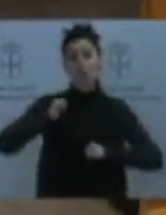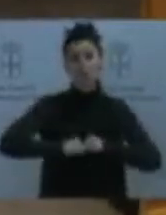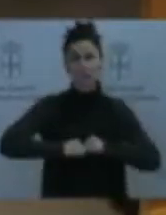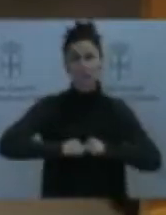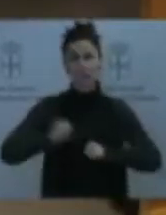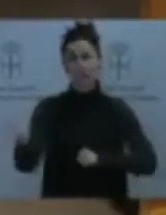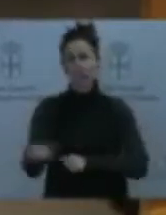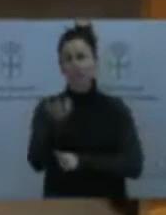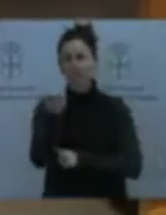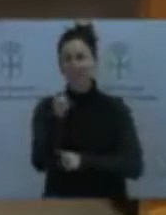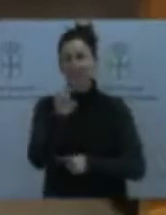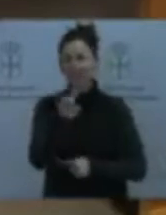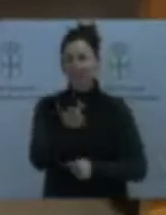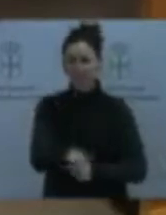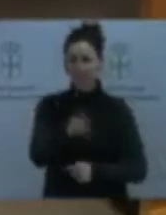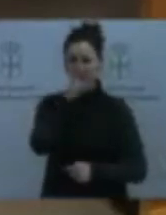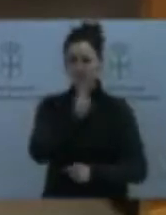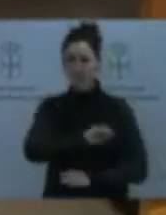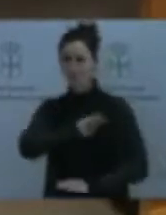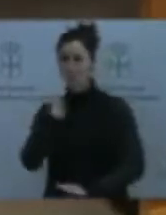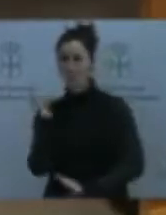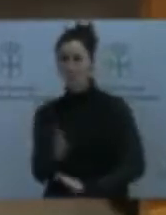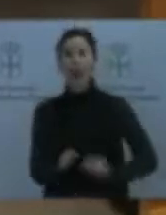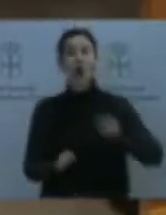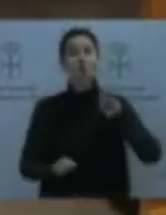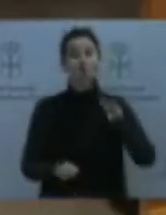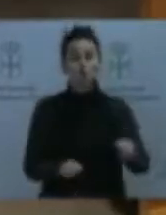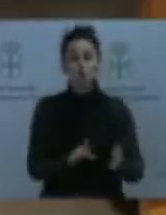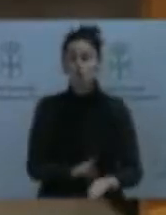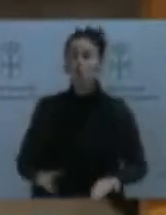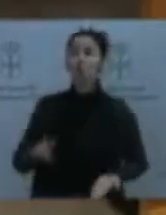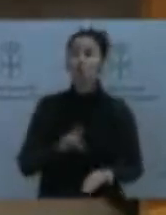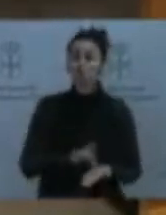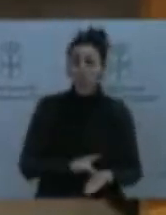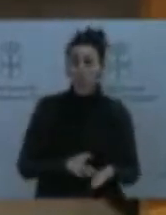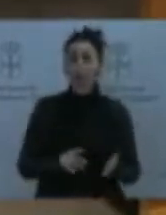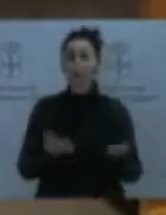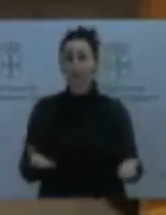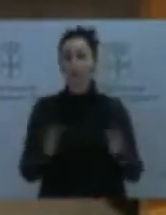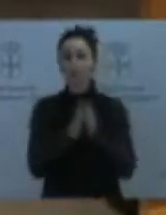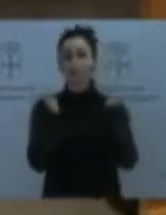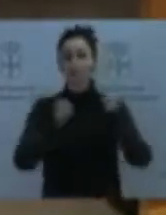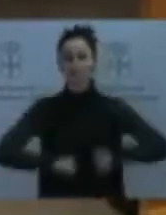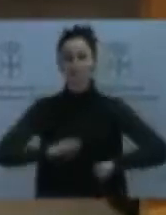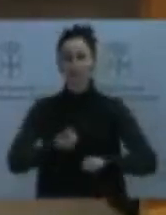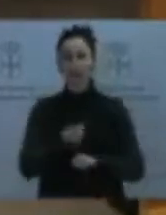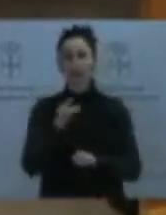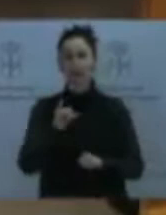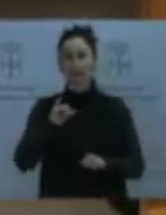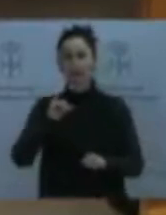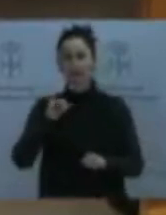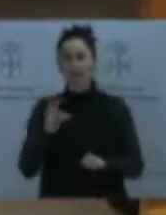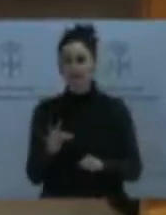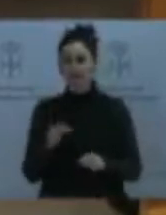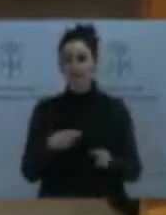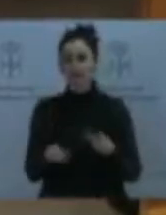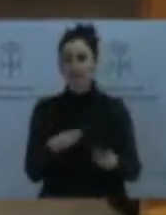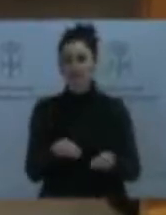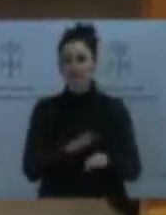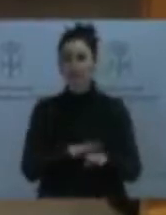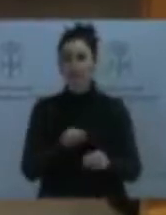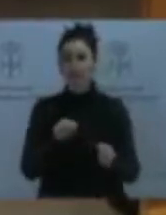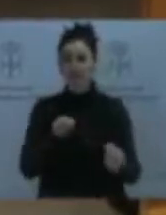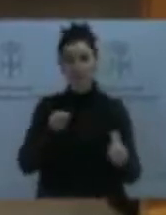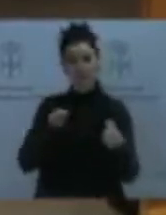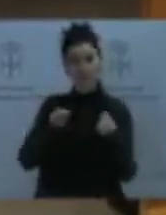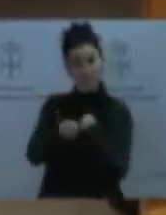Rail estuvo pactando los precios con Adif de los materiales que utilizaban en la construcción. Estamos hablando de sobornos en